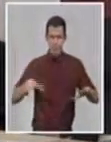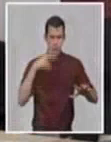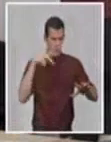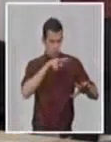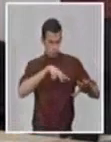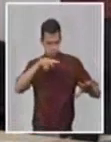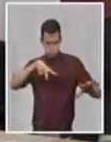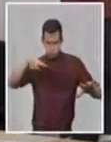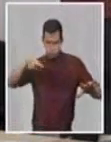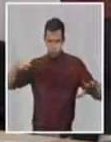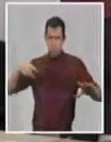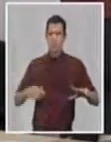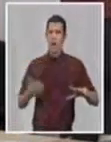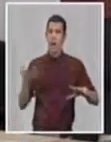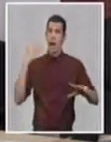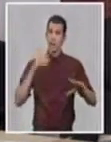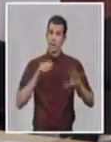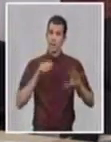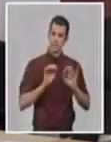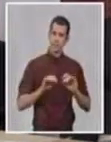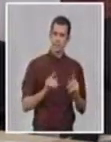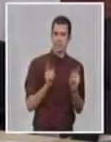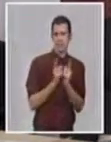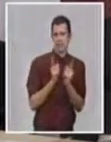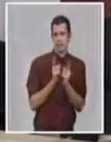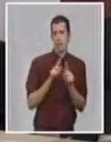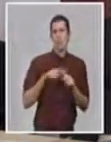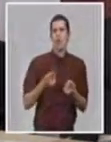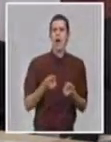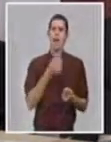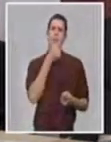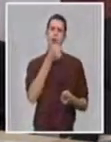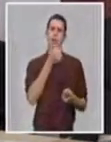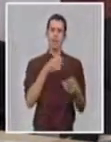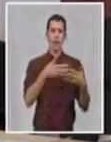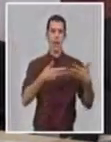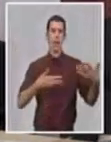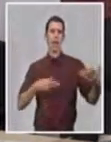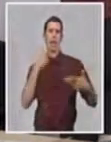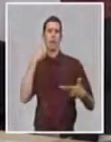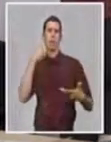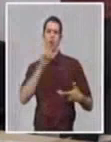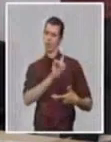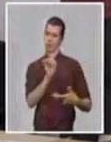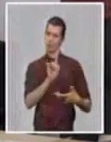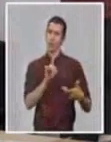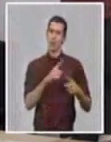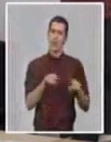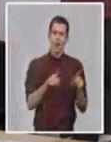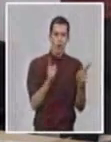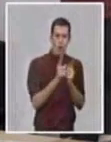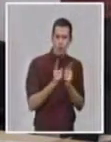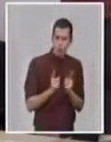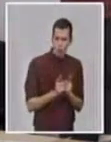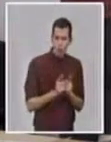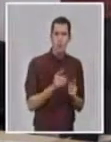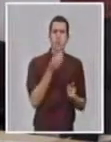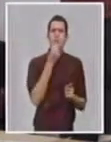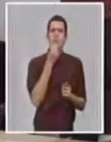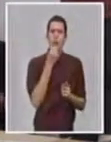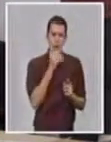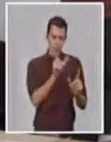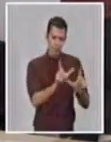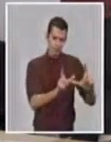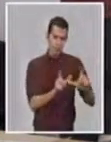Se escribía corto, porque el deber del periodista es no excederse, pero como era tan amplio, pues se